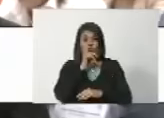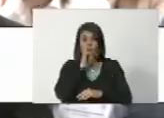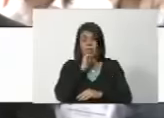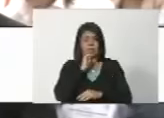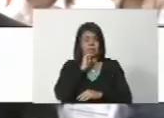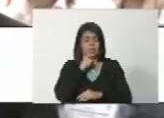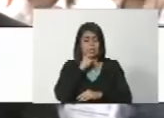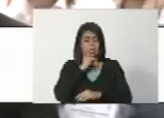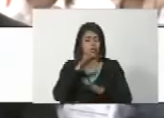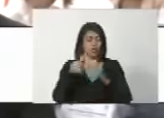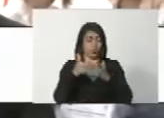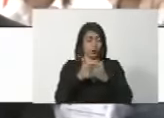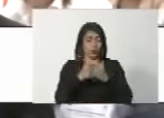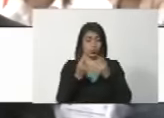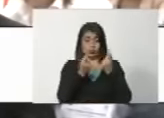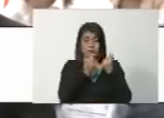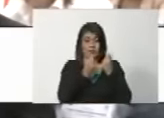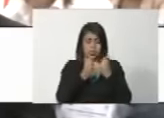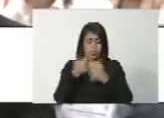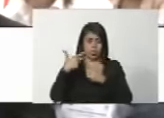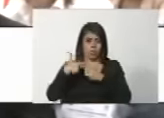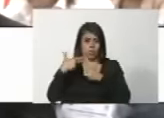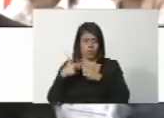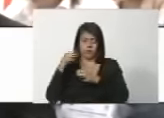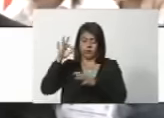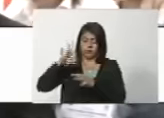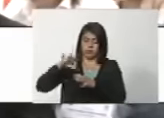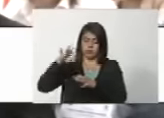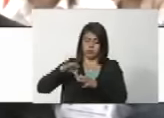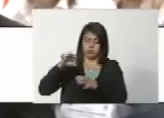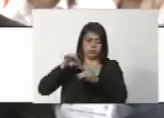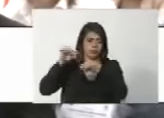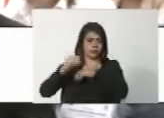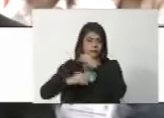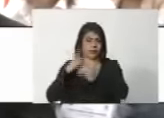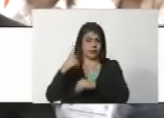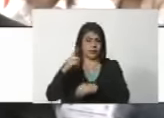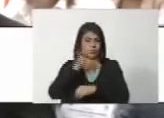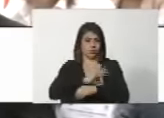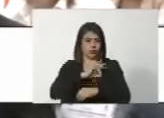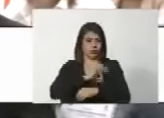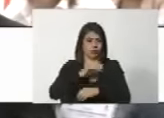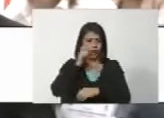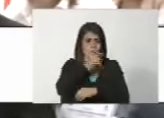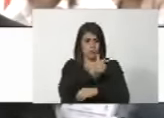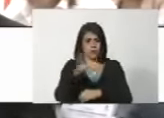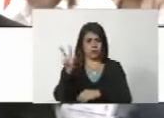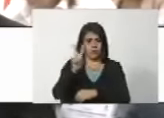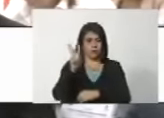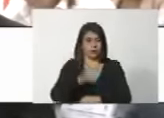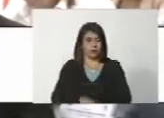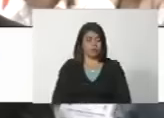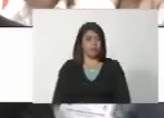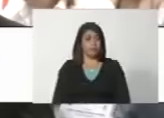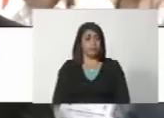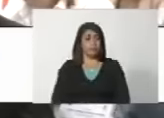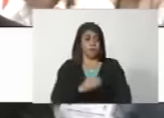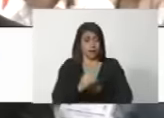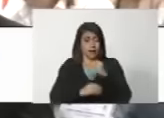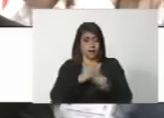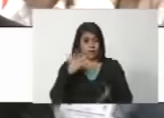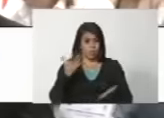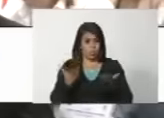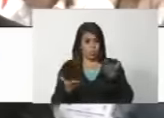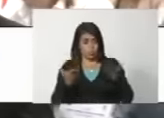secreto que todos esos recursos se han invertido en los derechos sociales de la población venezolana. Si hacemos un